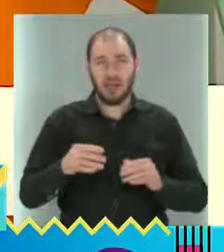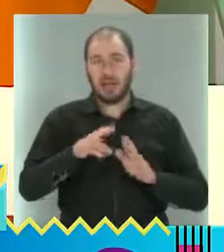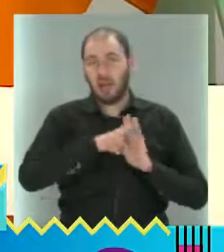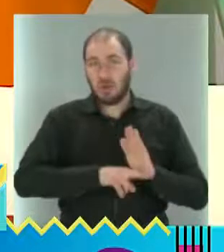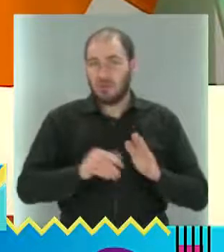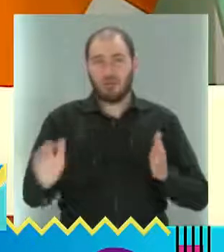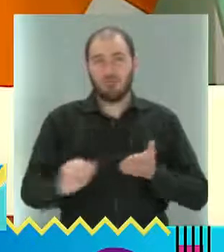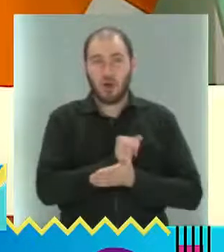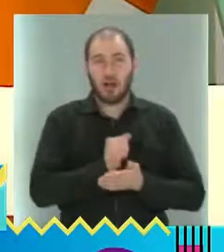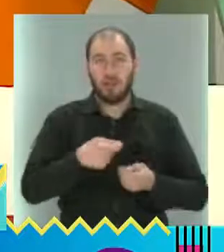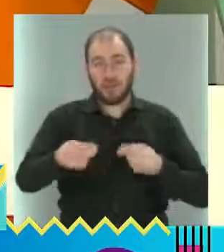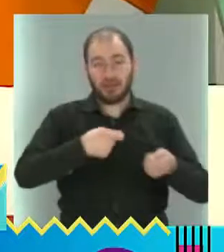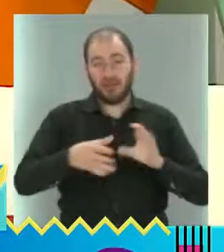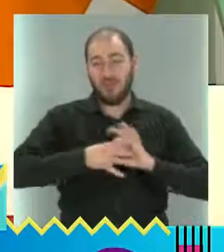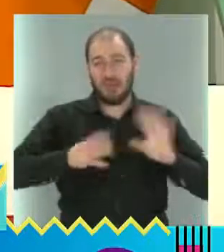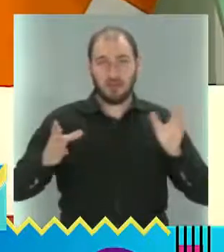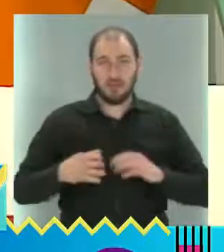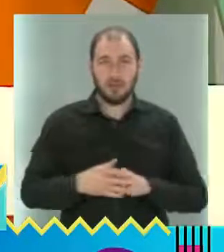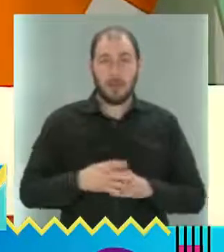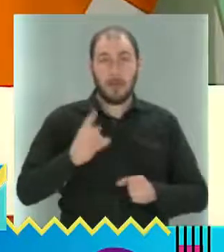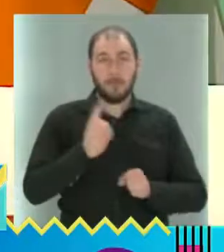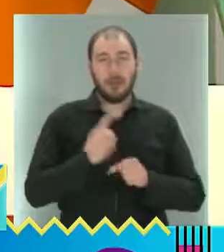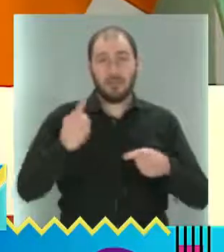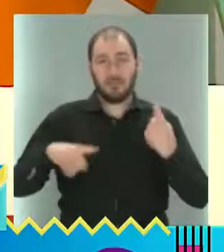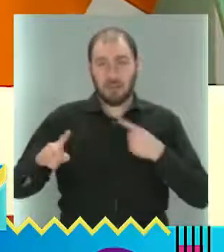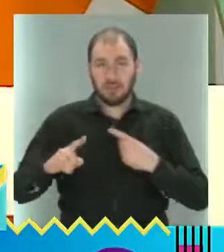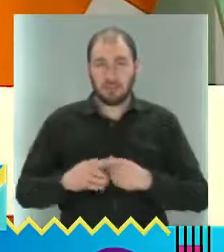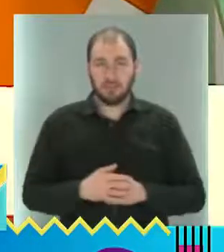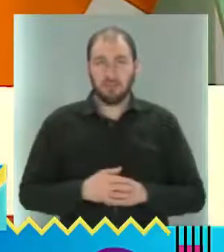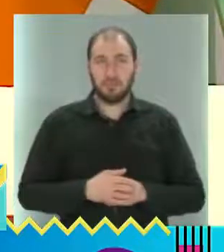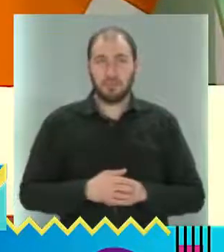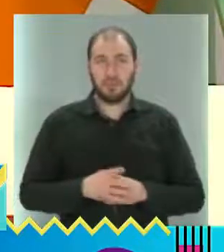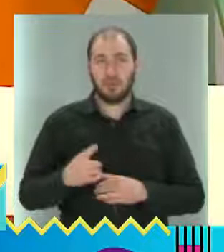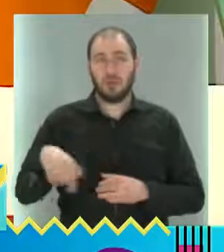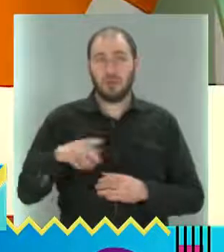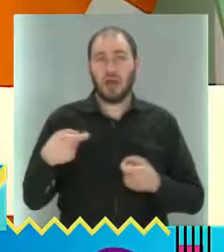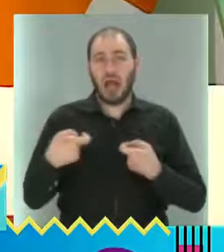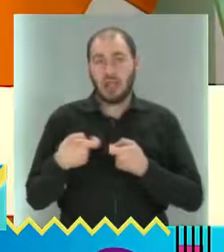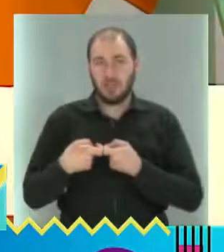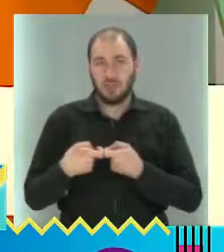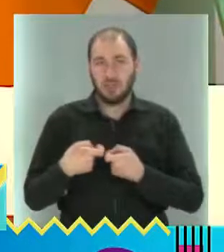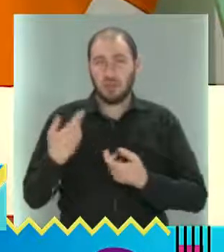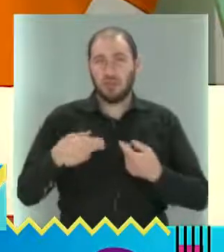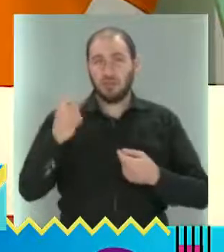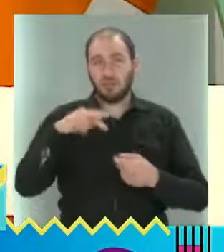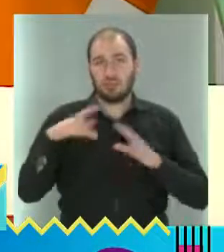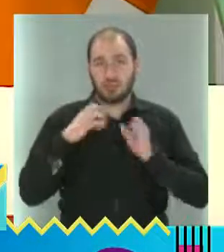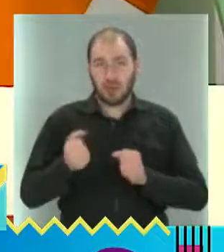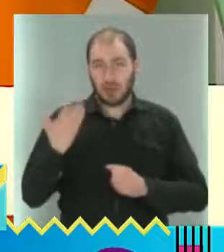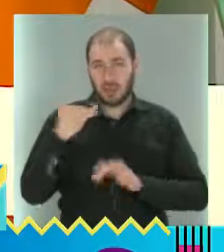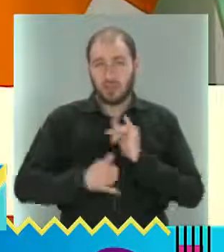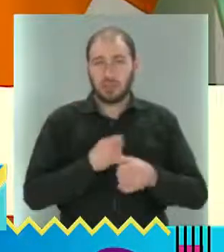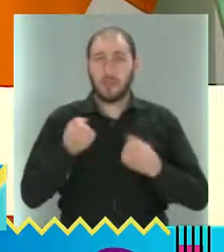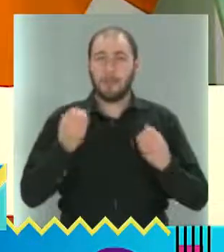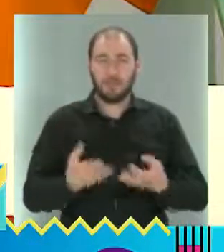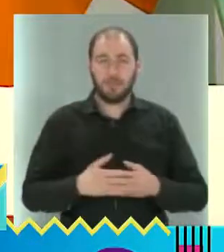desregular el mercado. Bueno, primera diferencia que tenemos desde la asociación con el subsecretario, como dije recién, teniendo